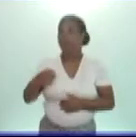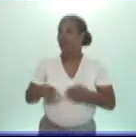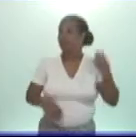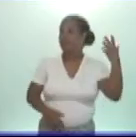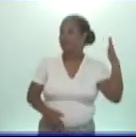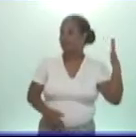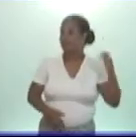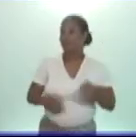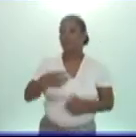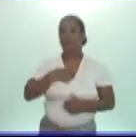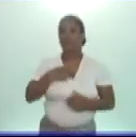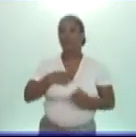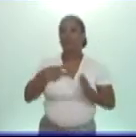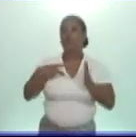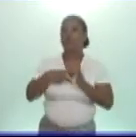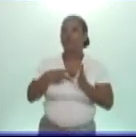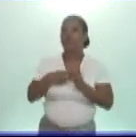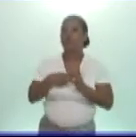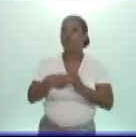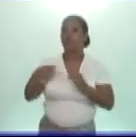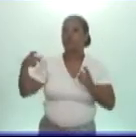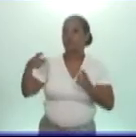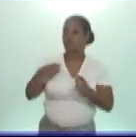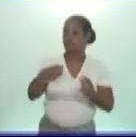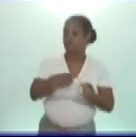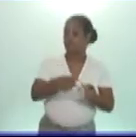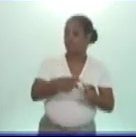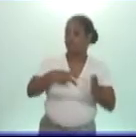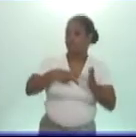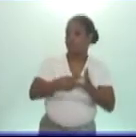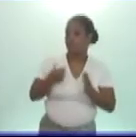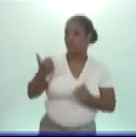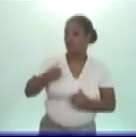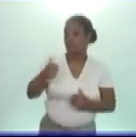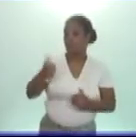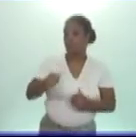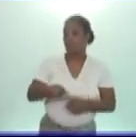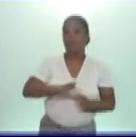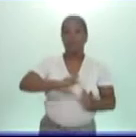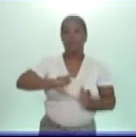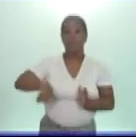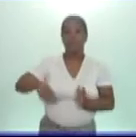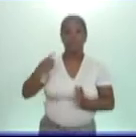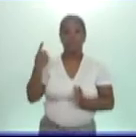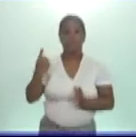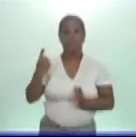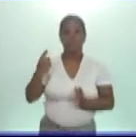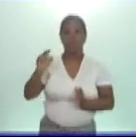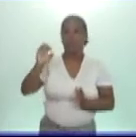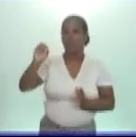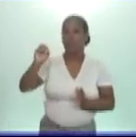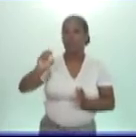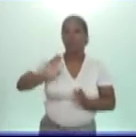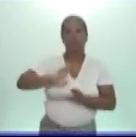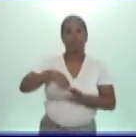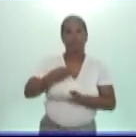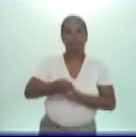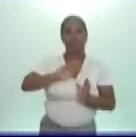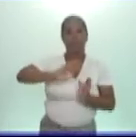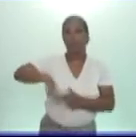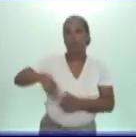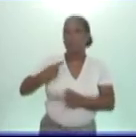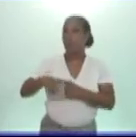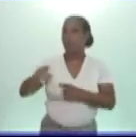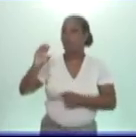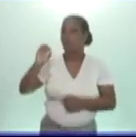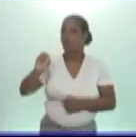era dividir por 10, elimino un 0, divido por 10, elimino otro 0 y por lo tanto me quedan aquí 4. Y